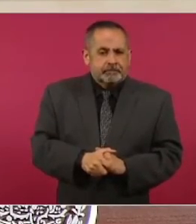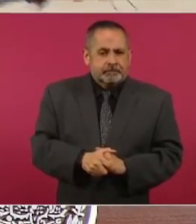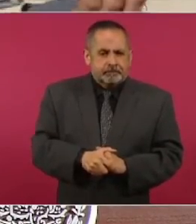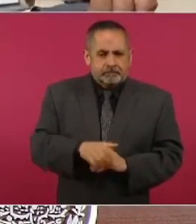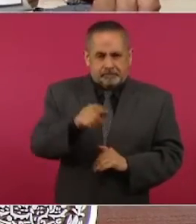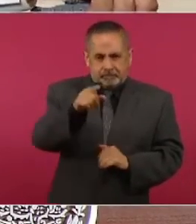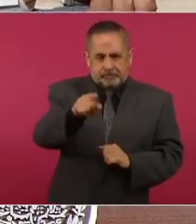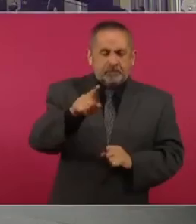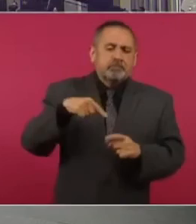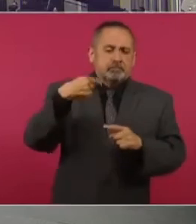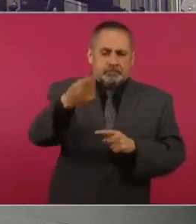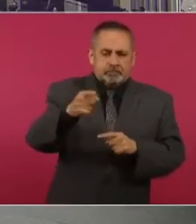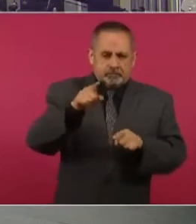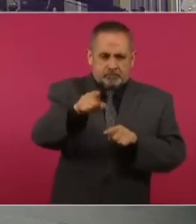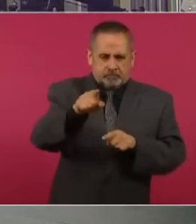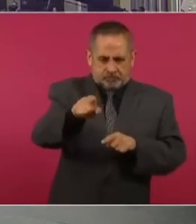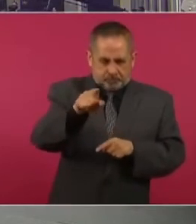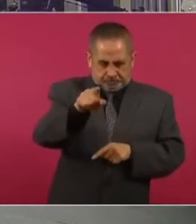Tú vas.